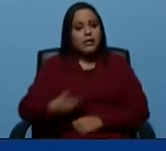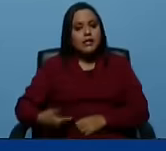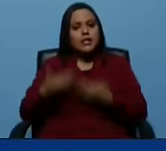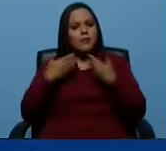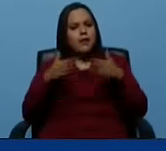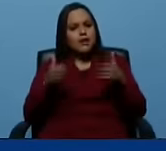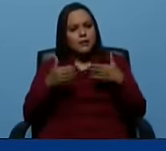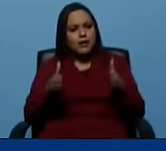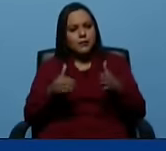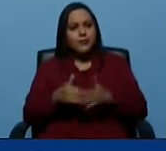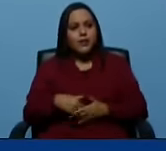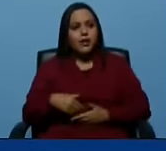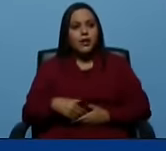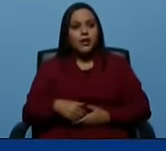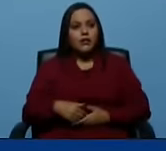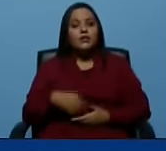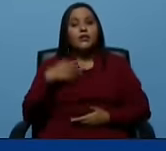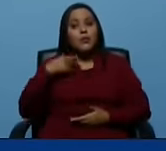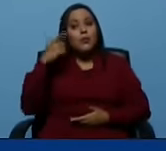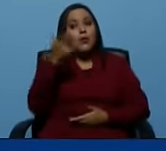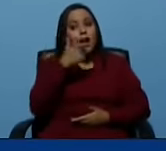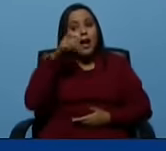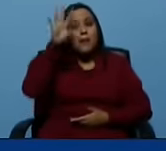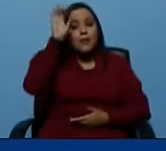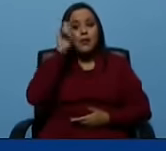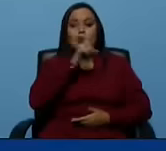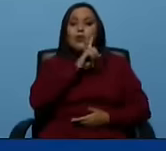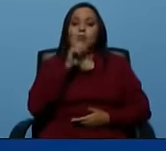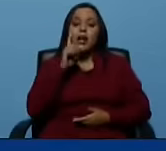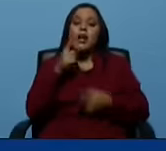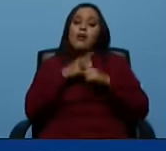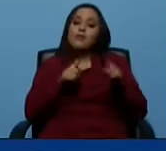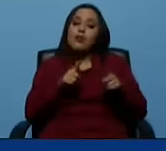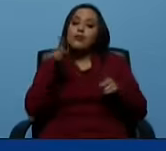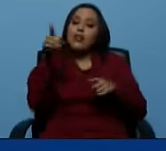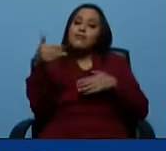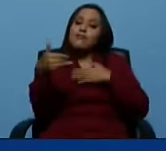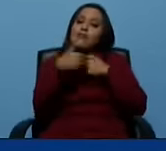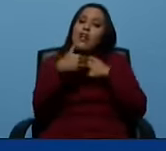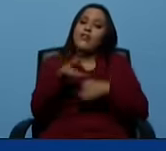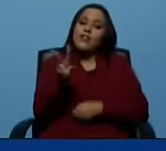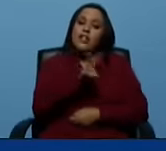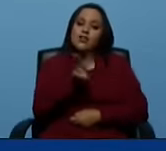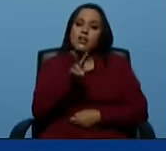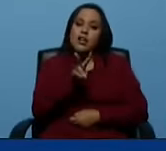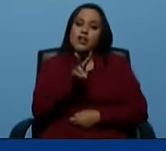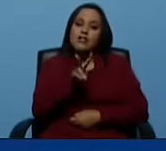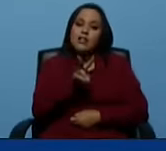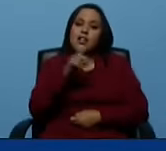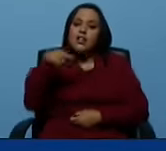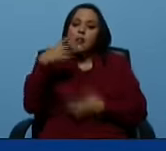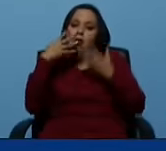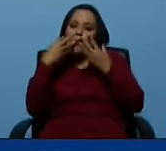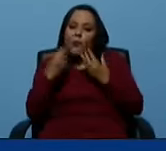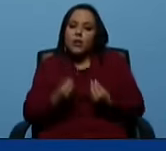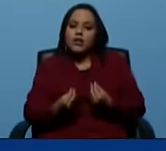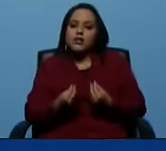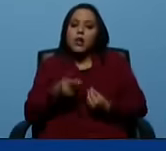me trataré de aprenderme su nombre, pero quien se mete con Venezuela se seca. Usted en